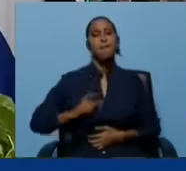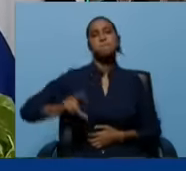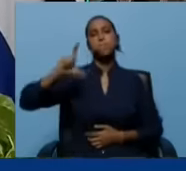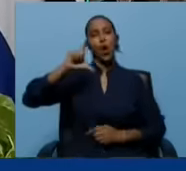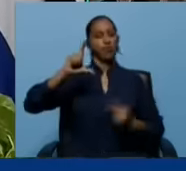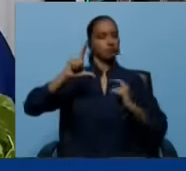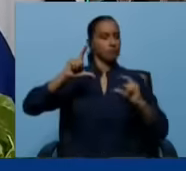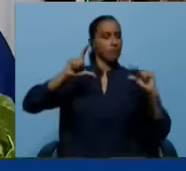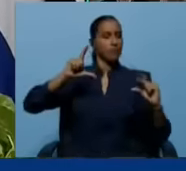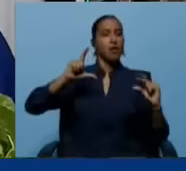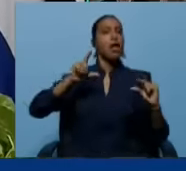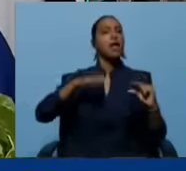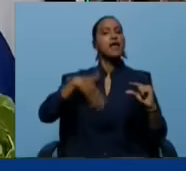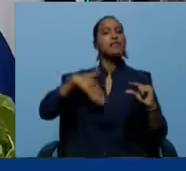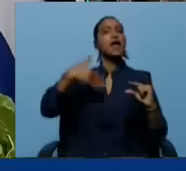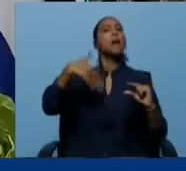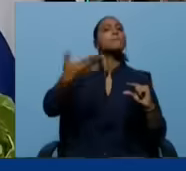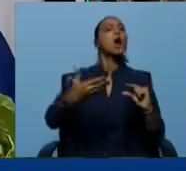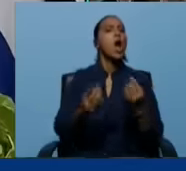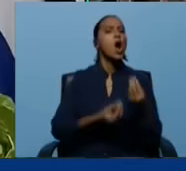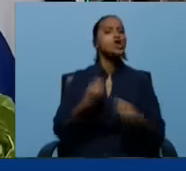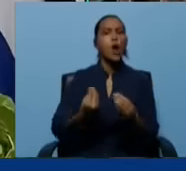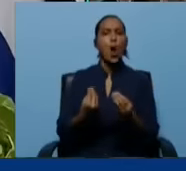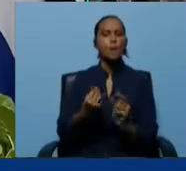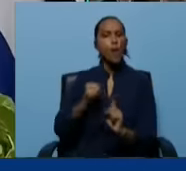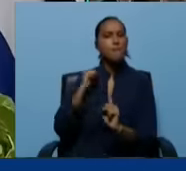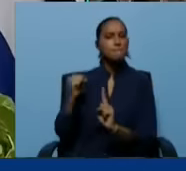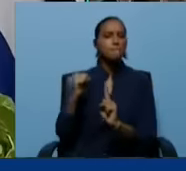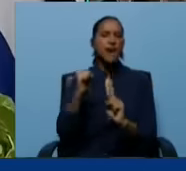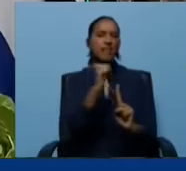dirigentes. Y yo le decía a